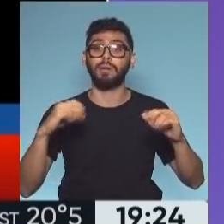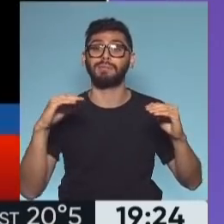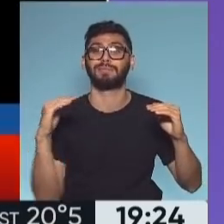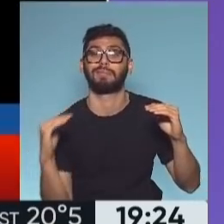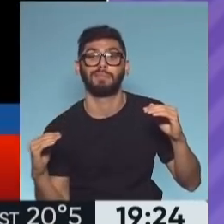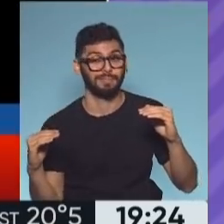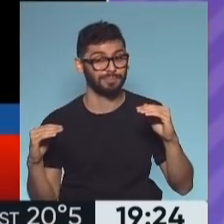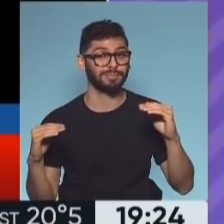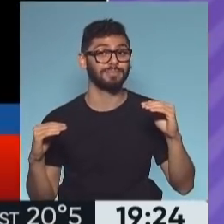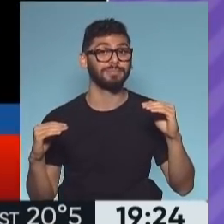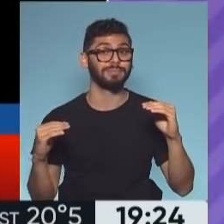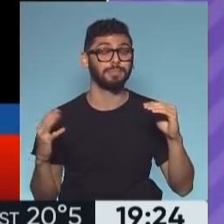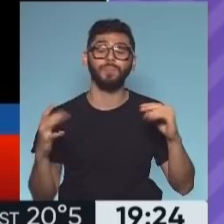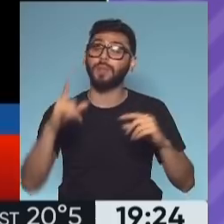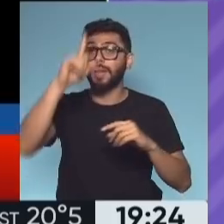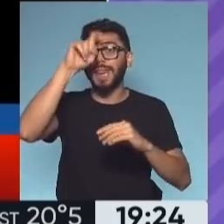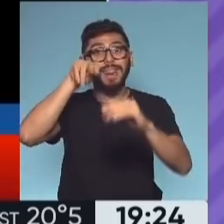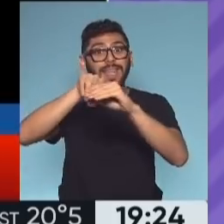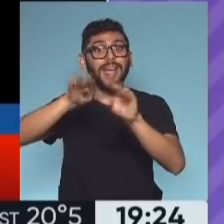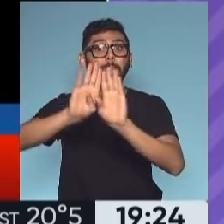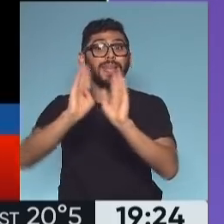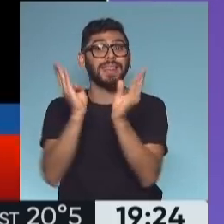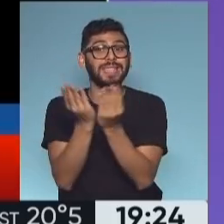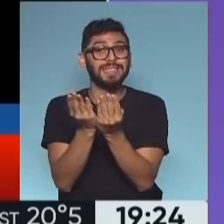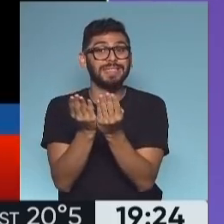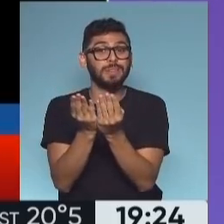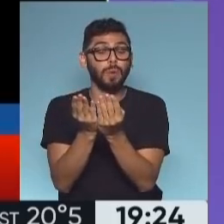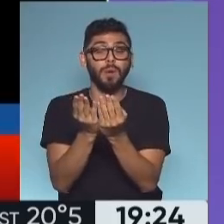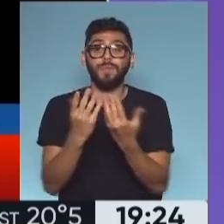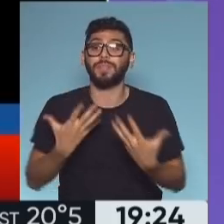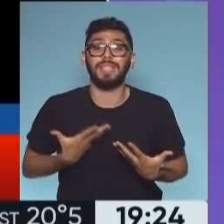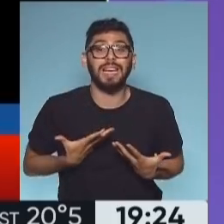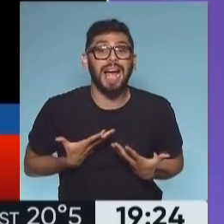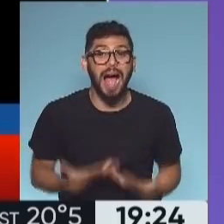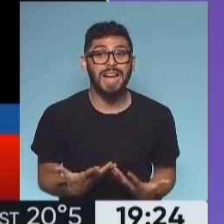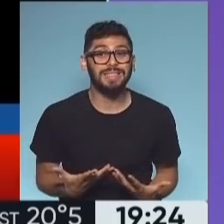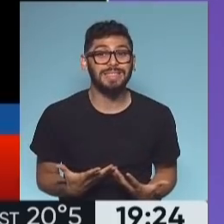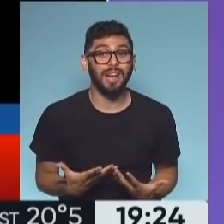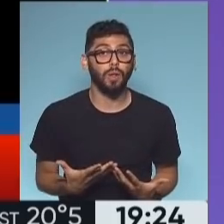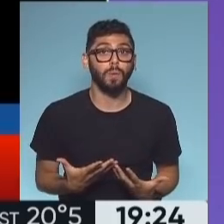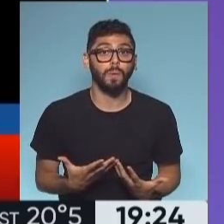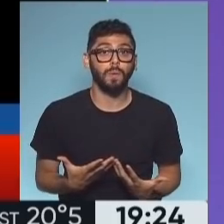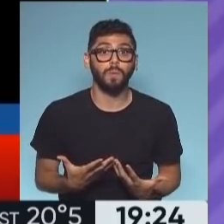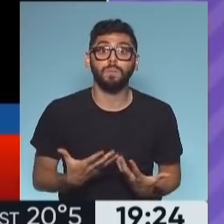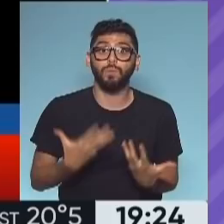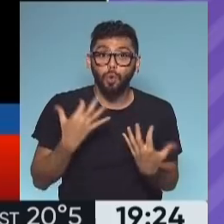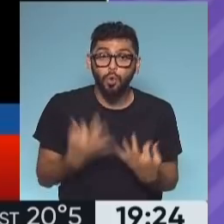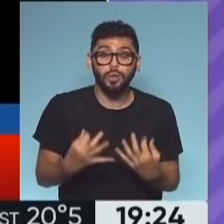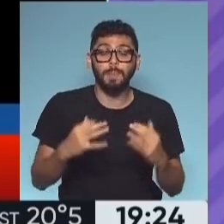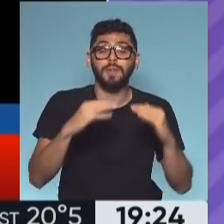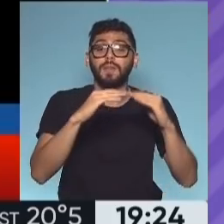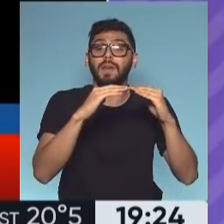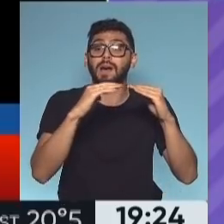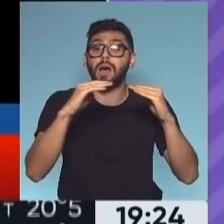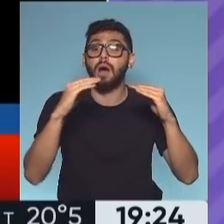el rendimiento. En terapia intensiva, la fatiga impacta precisamente en un aumento de la